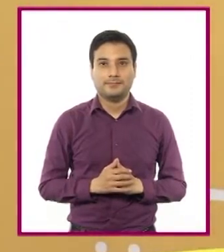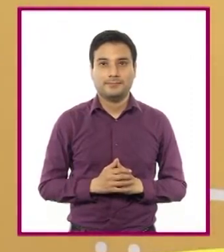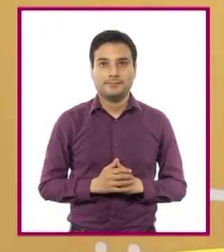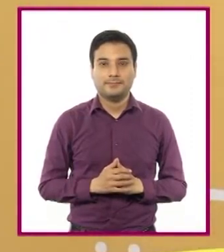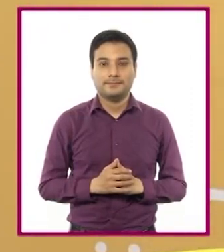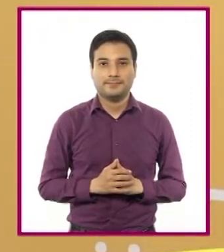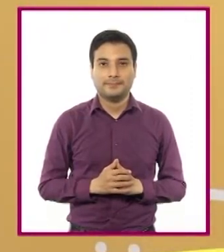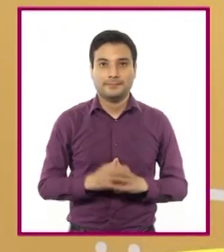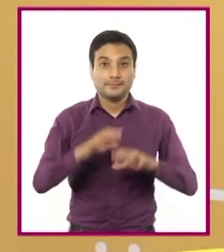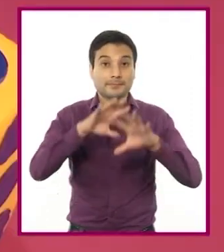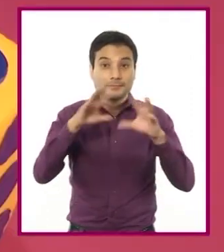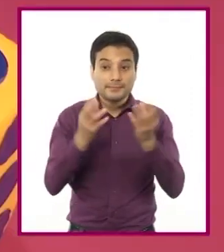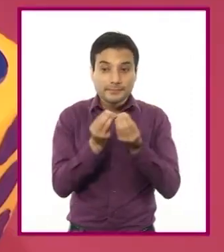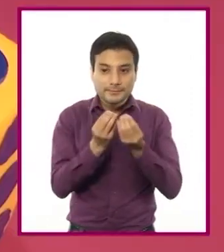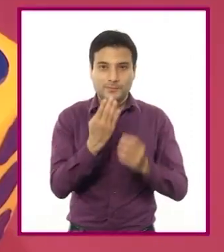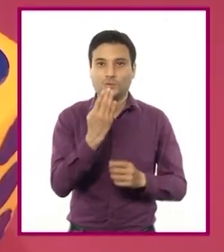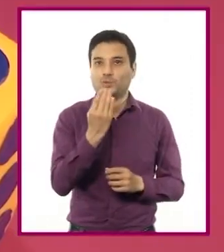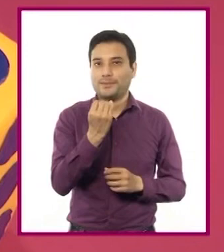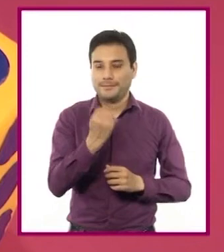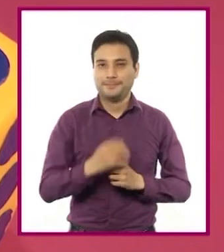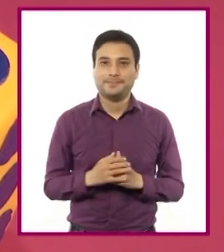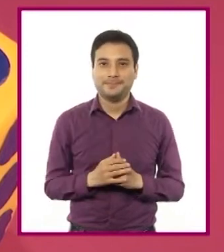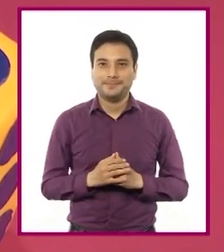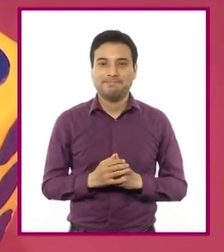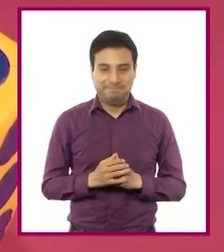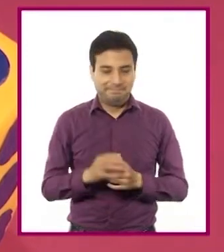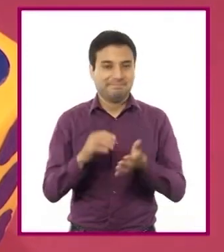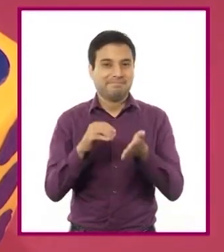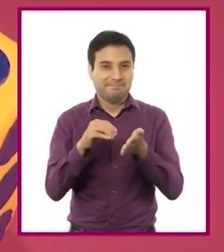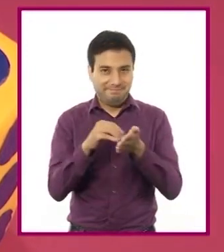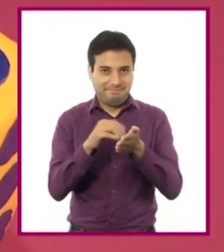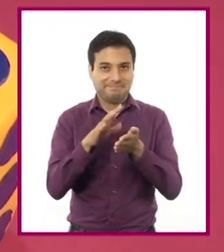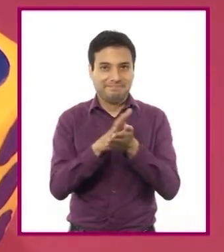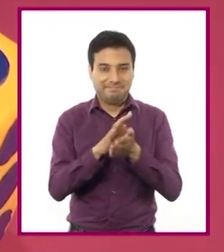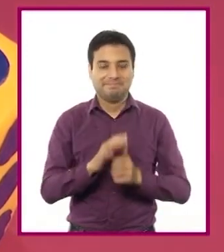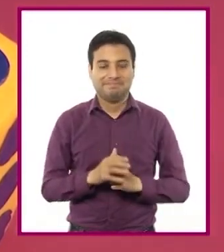Y la suma es 9. Los anotamos por el momento.